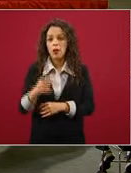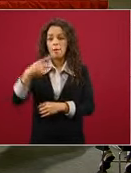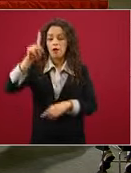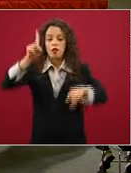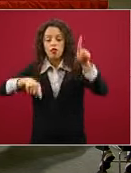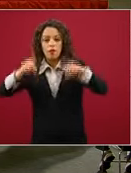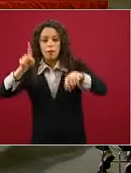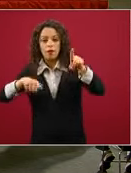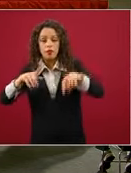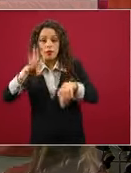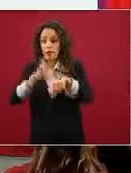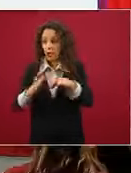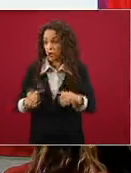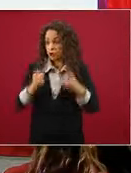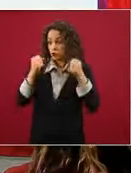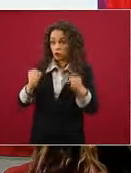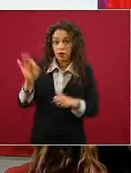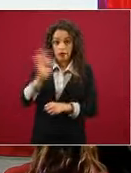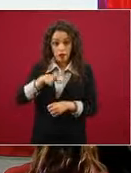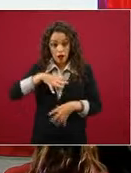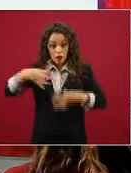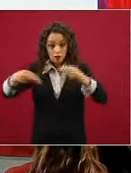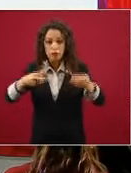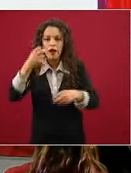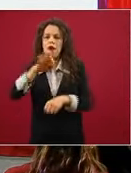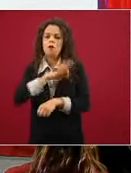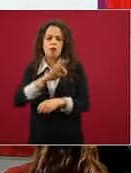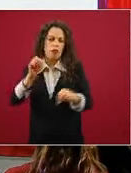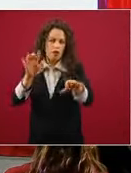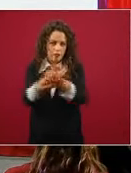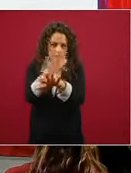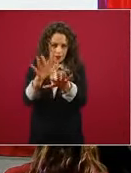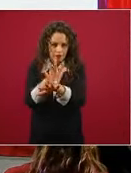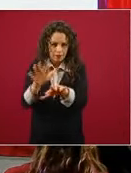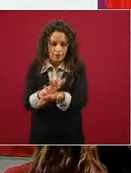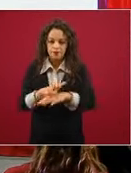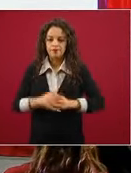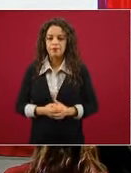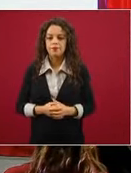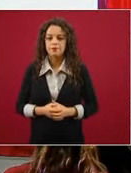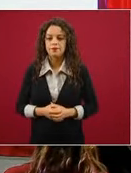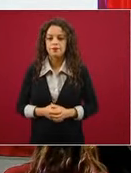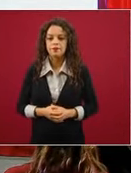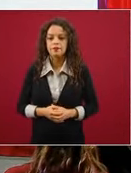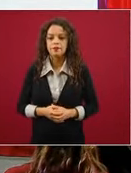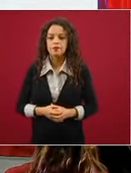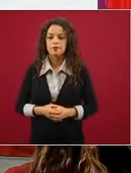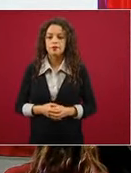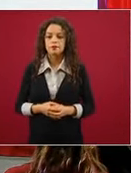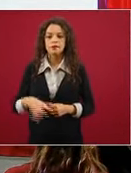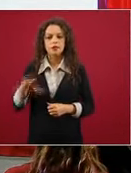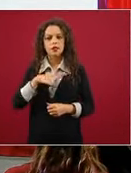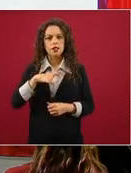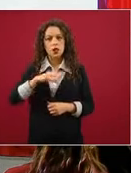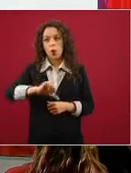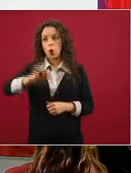esto pudiera cambiar. No sé si tenemos uno más, eran 7.